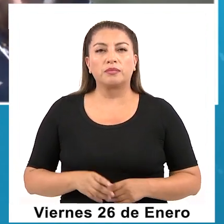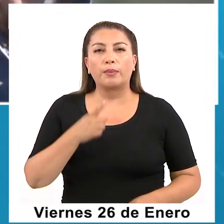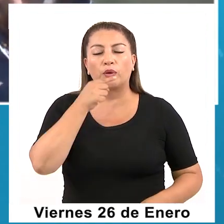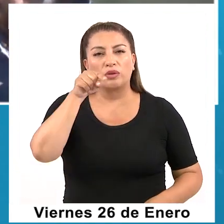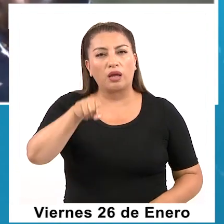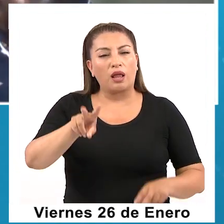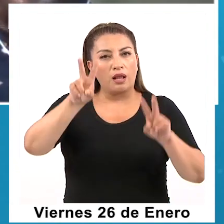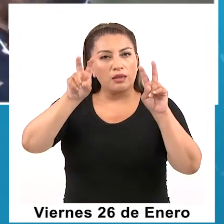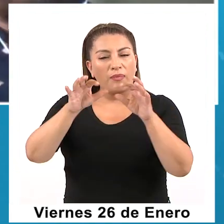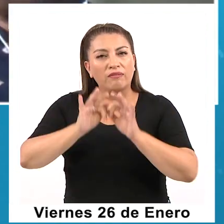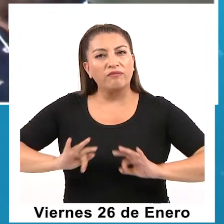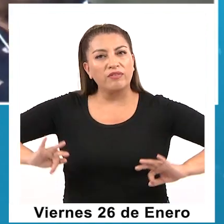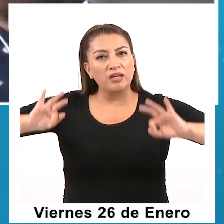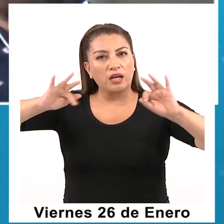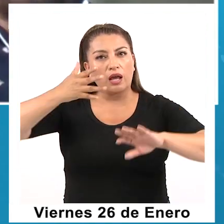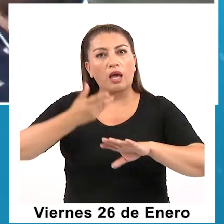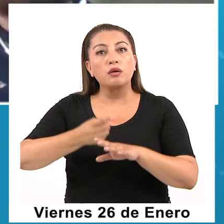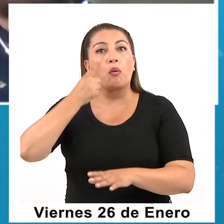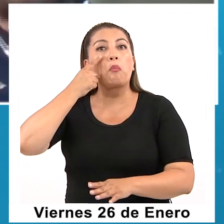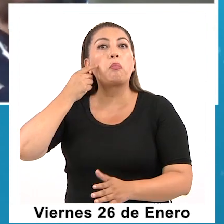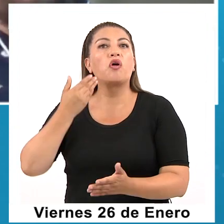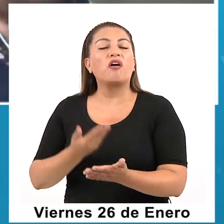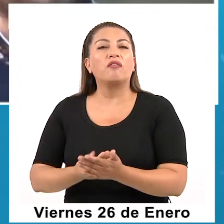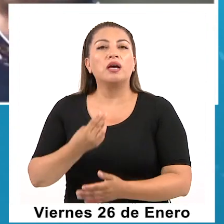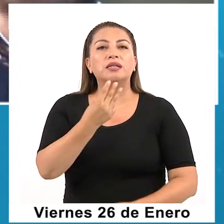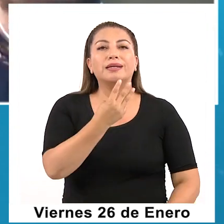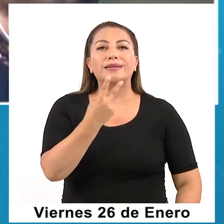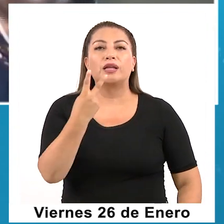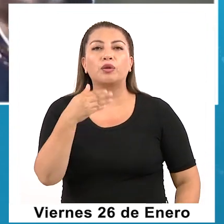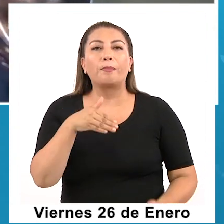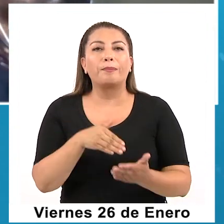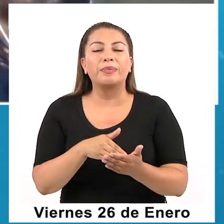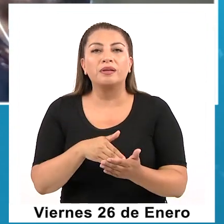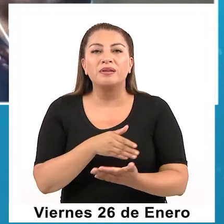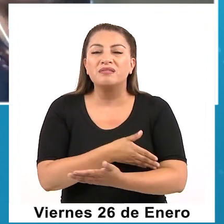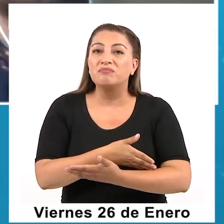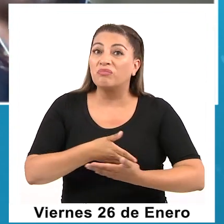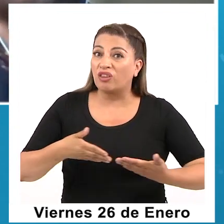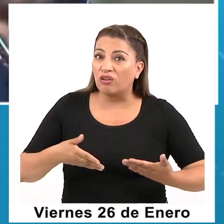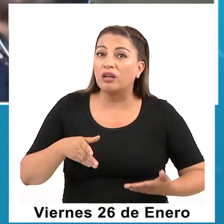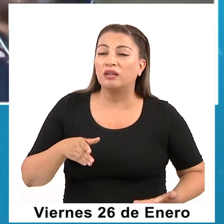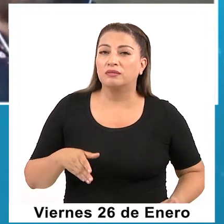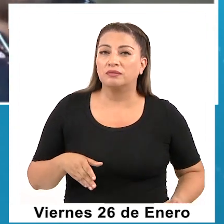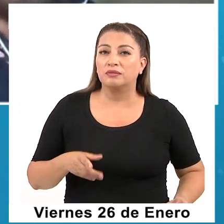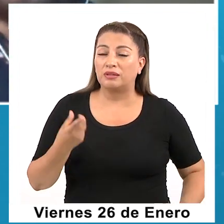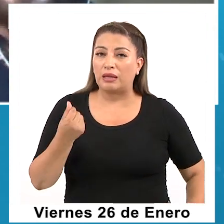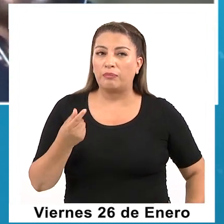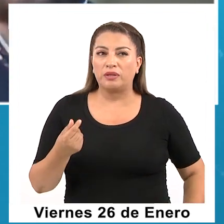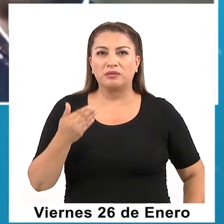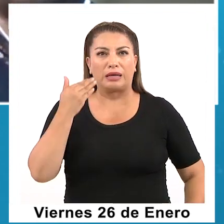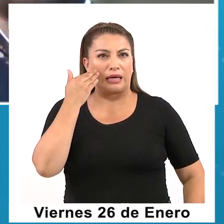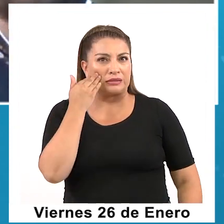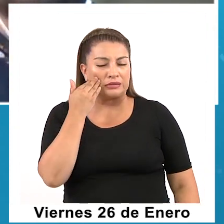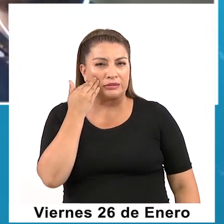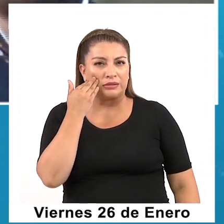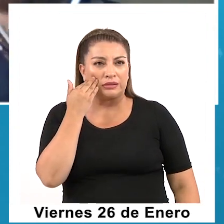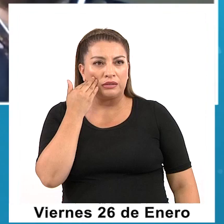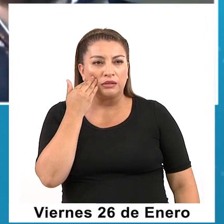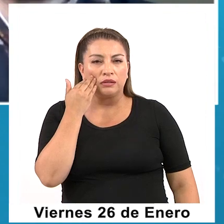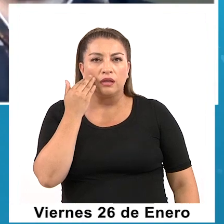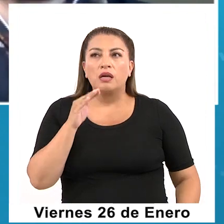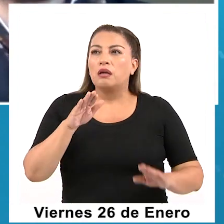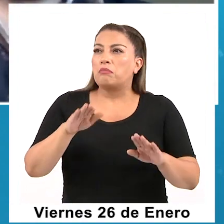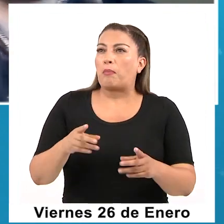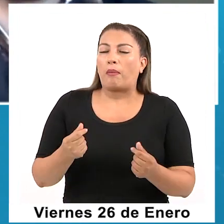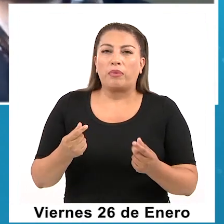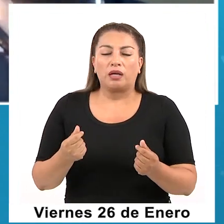Fiscalía presentó pruebas por casi 32.000 millones. Aclararle a la gente que esto es casi el mismo